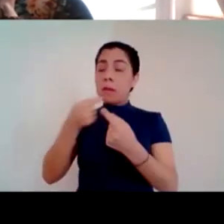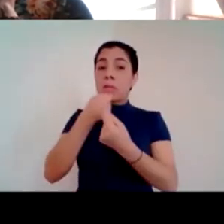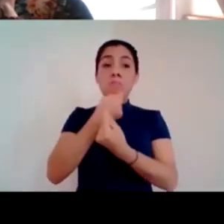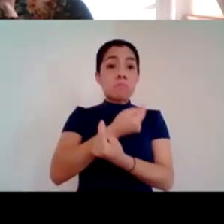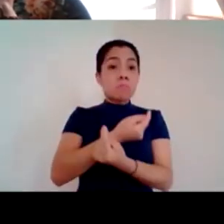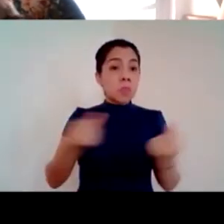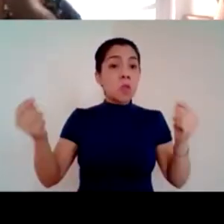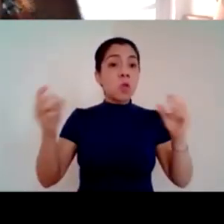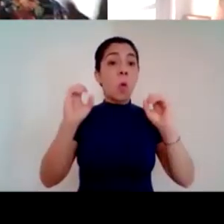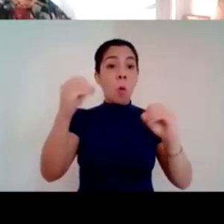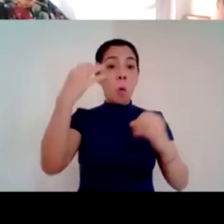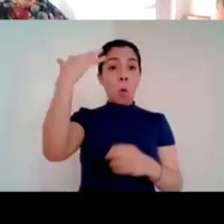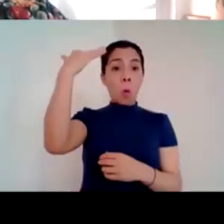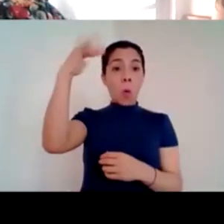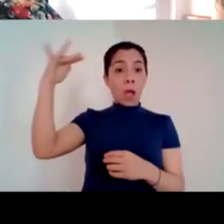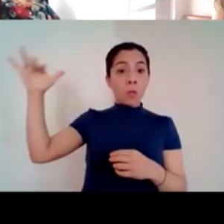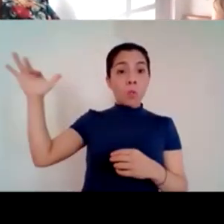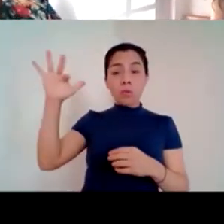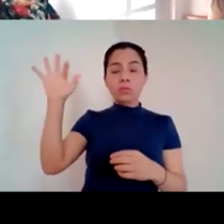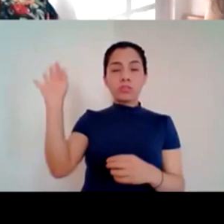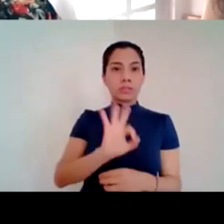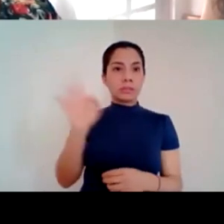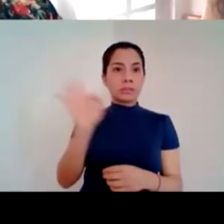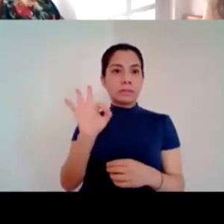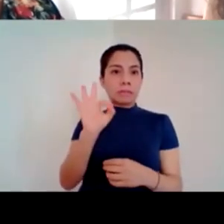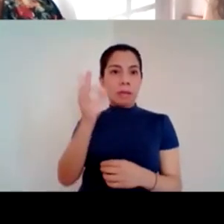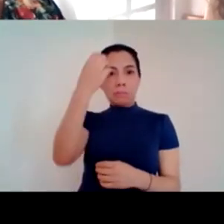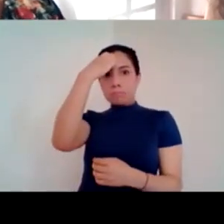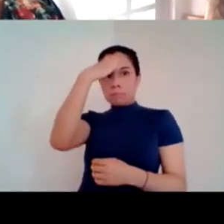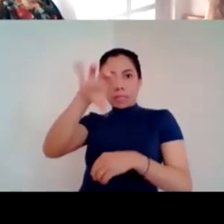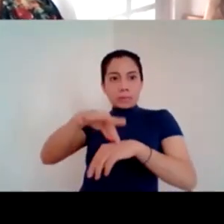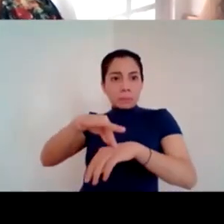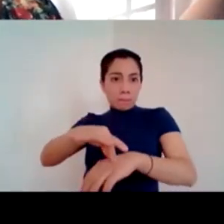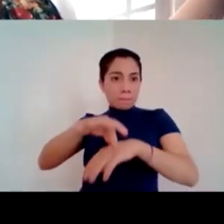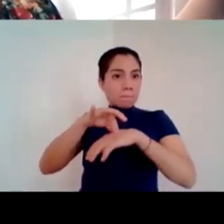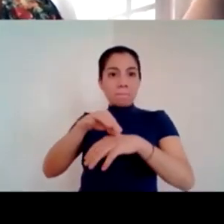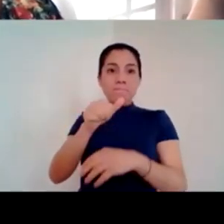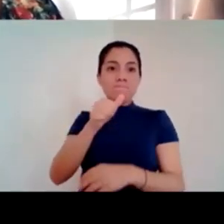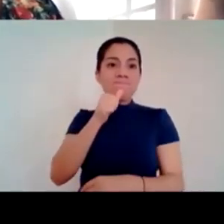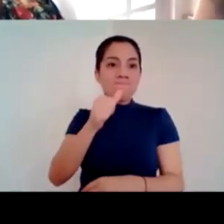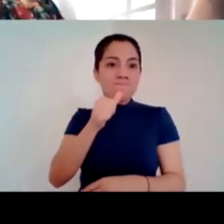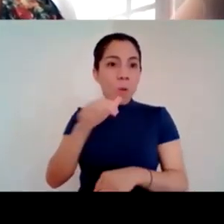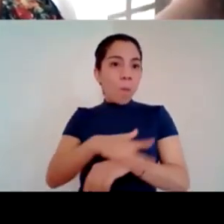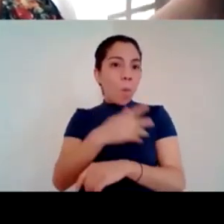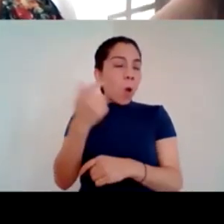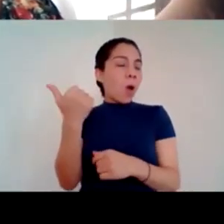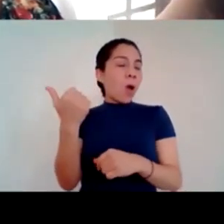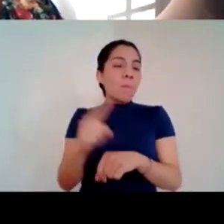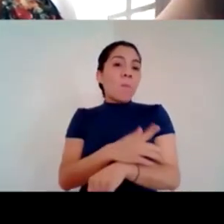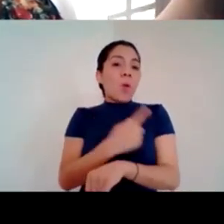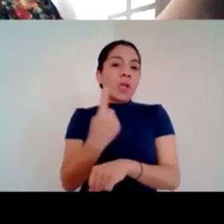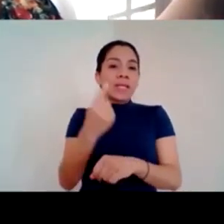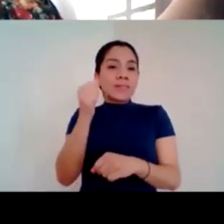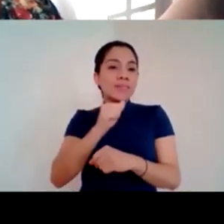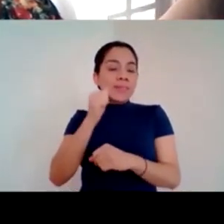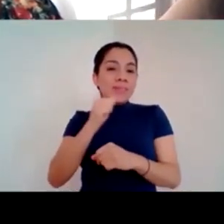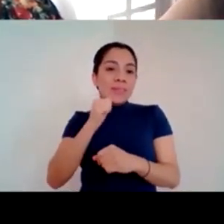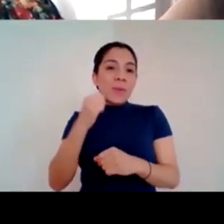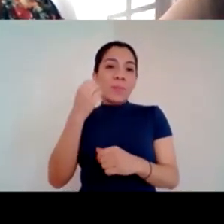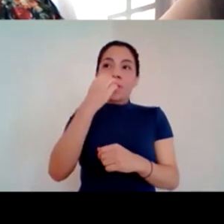experiencia que no estaba en el calendario ¿verdad? pero a veces no es solamente el